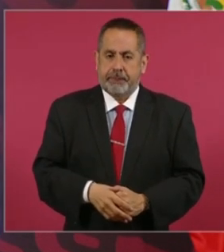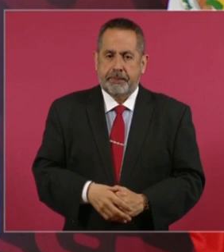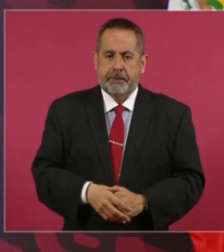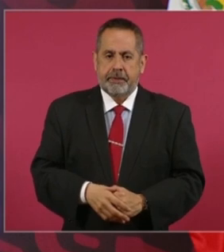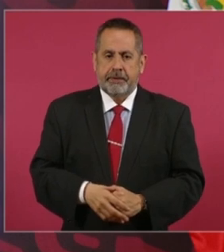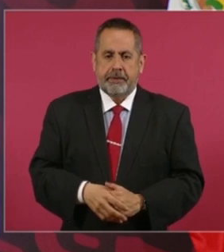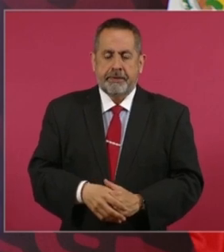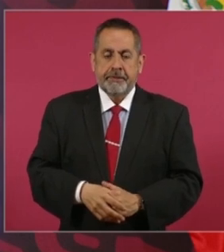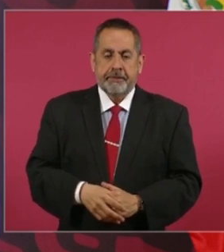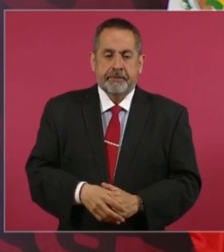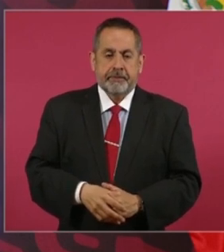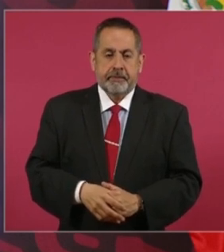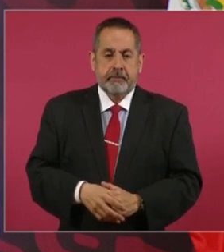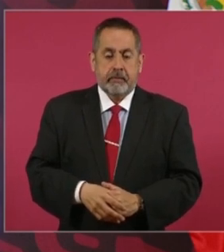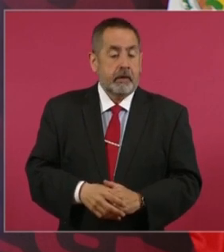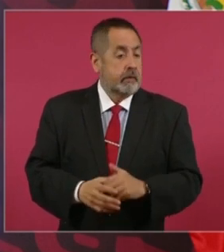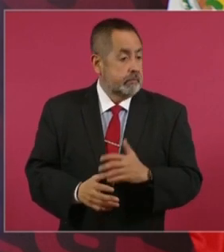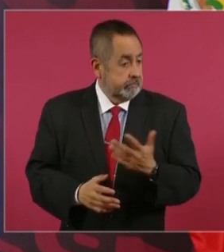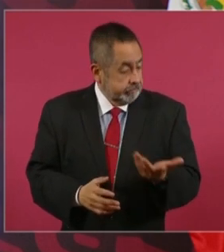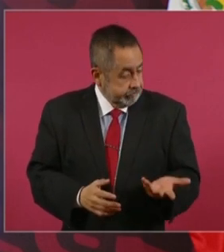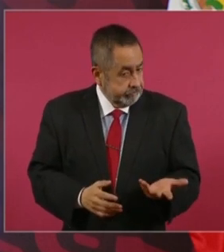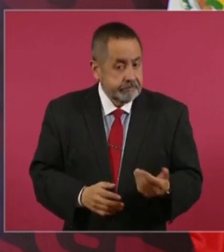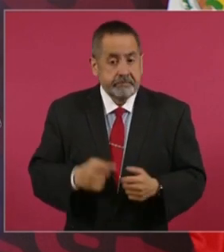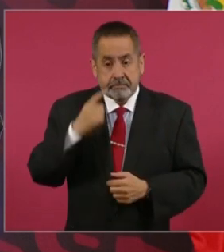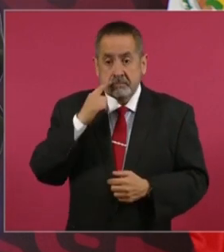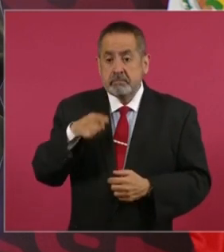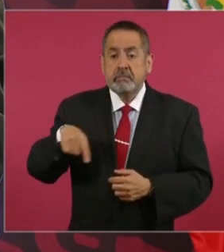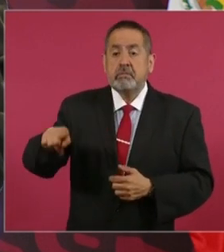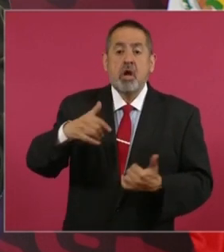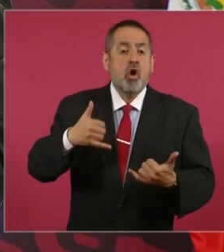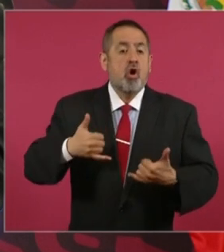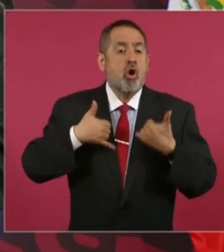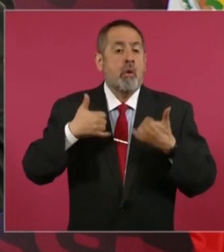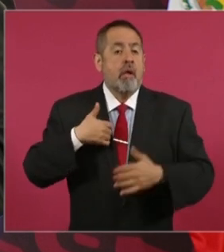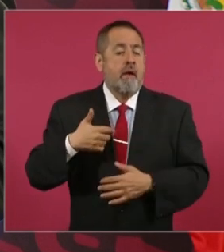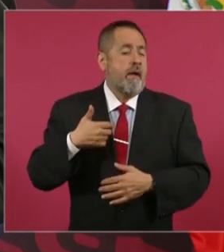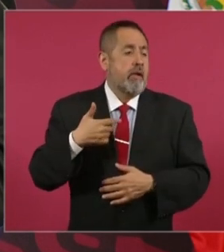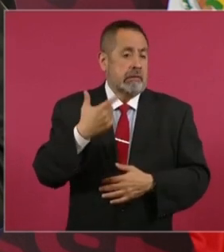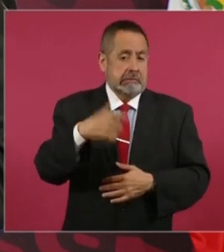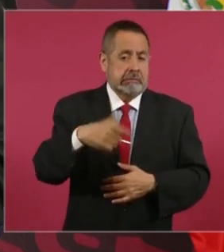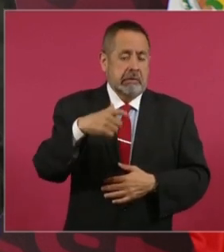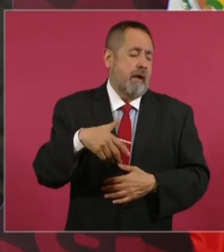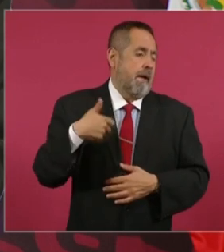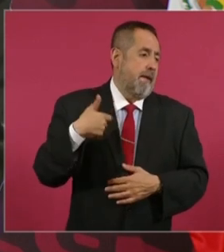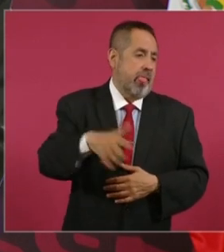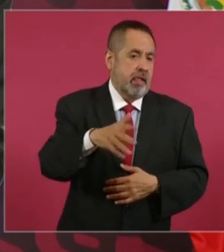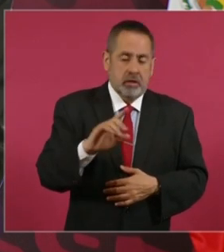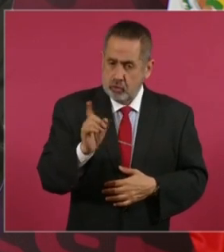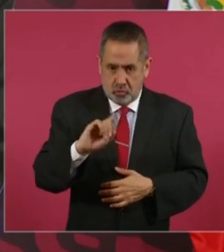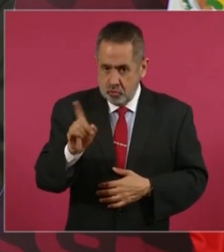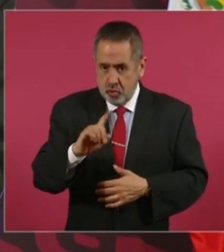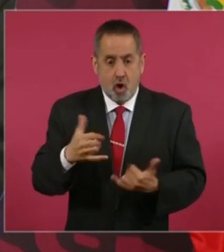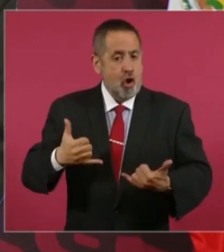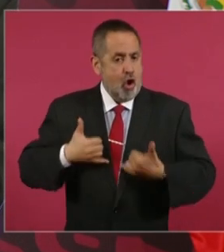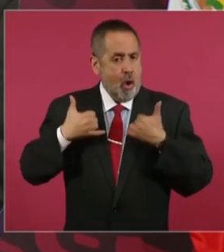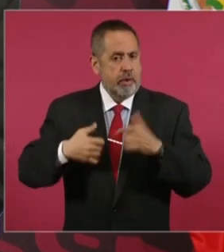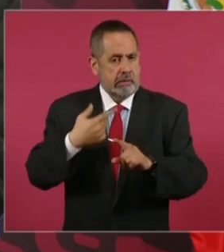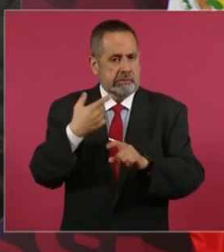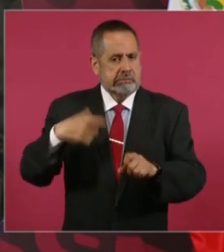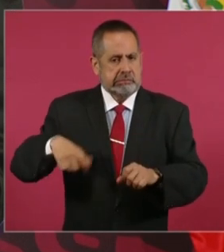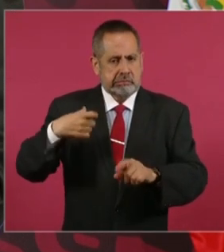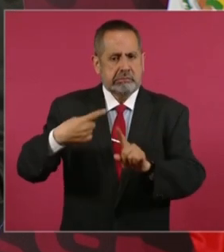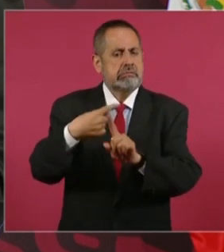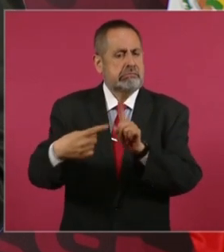No hay que descartar que los jóvenes de clase media,